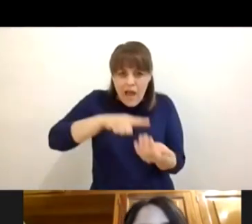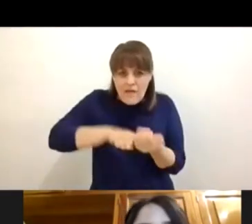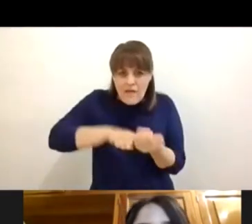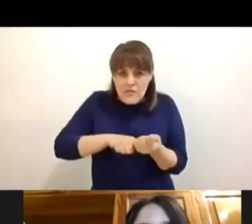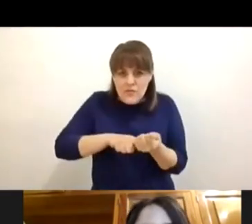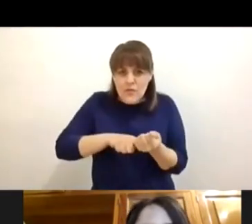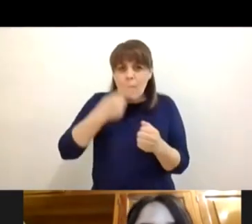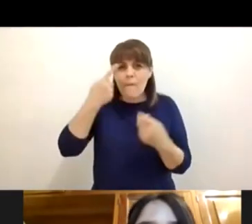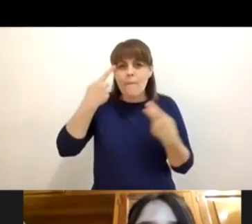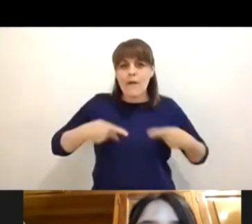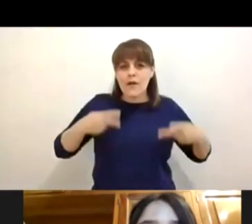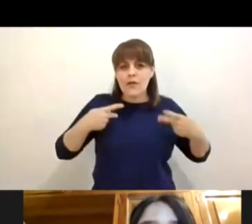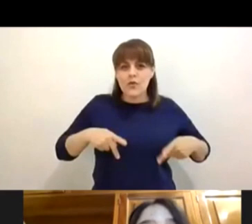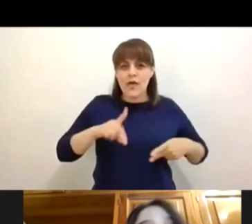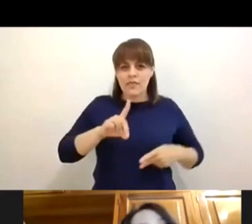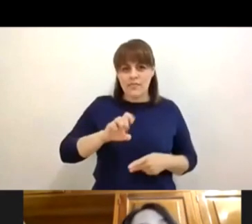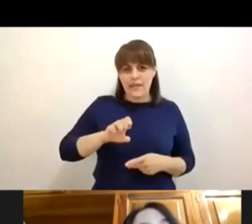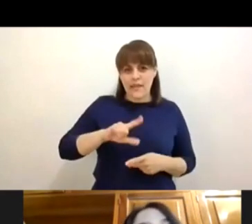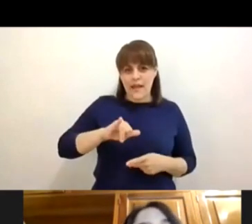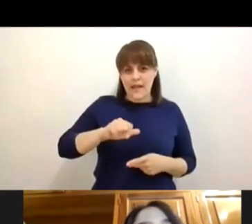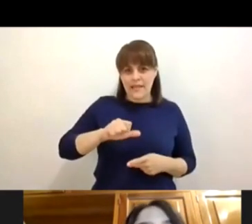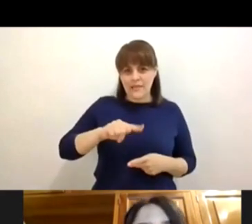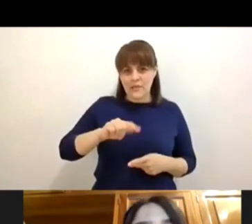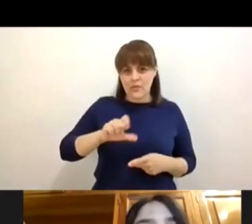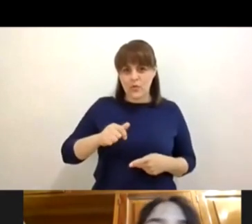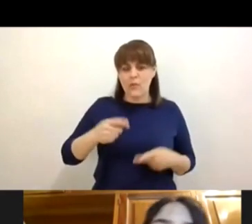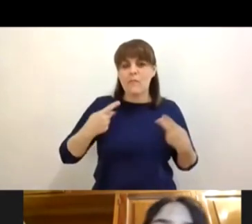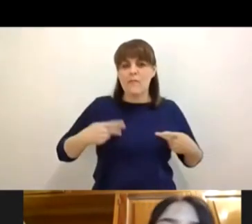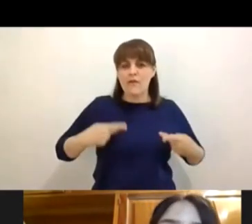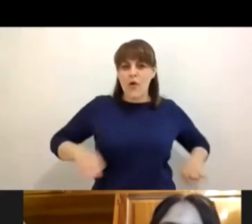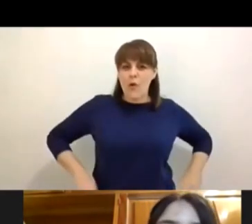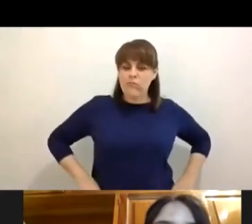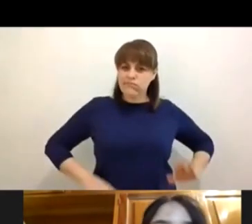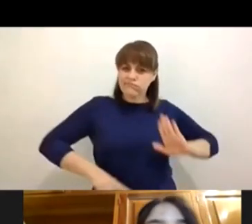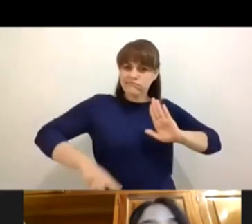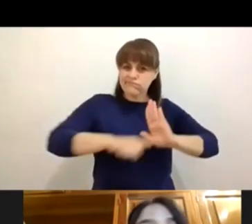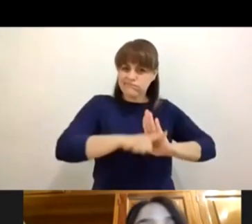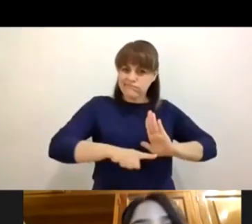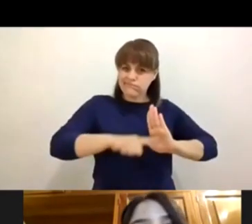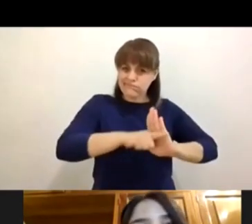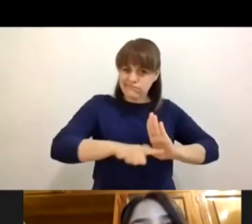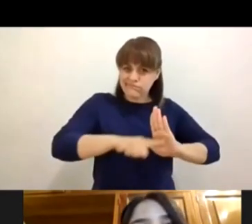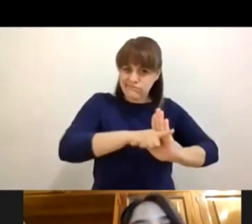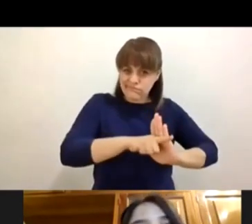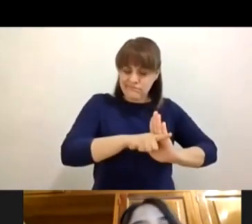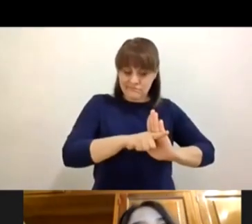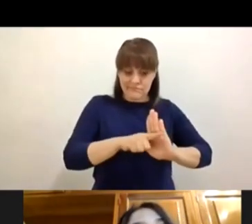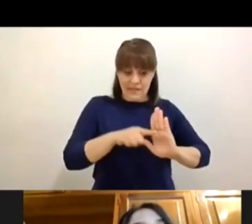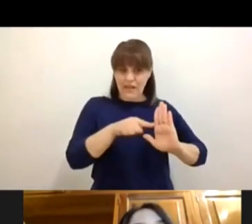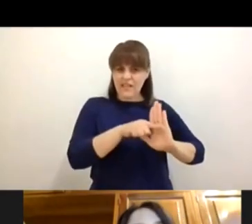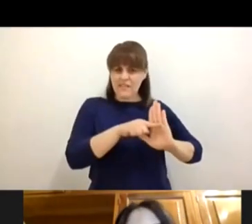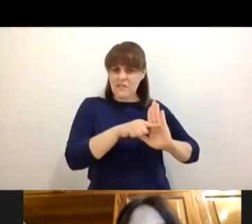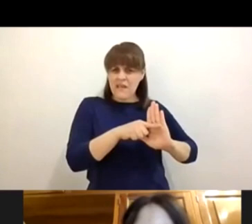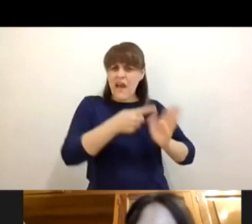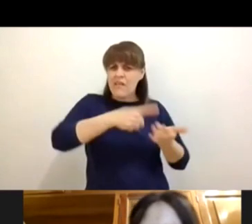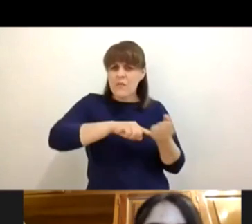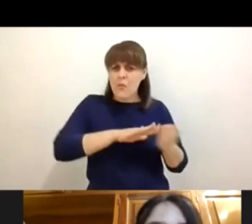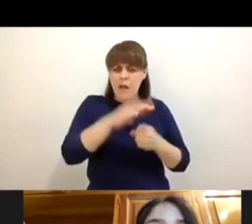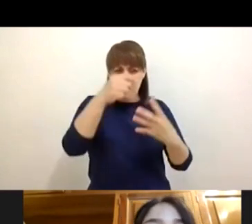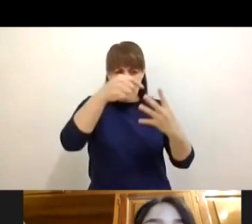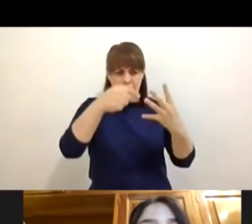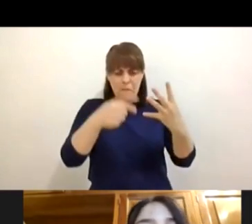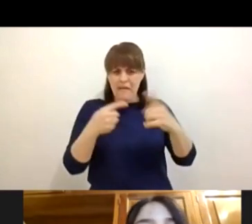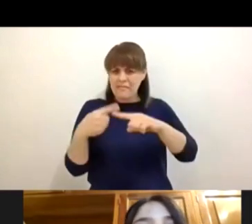sabemos, bueno, el delito es una situación multifactorial y, bueno, justo pues toca atender todas